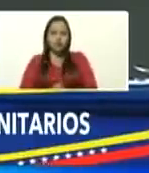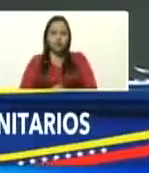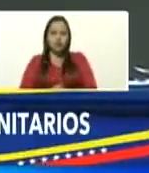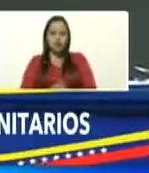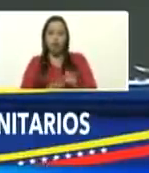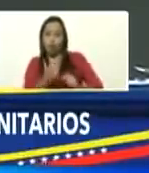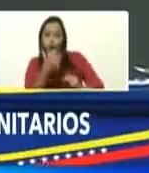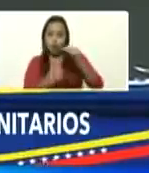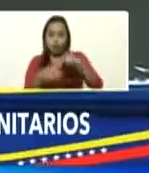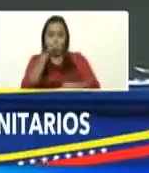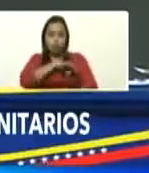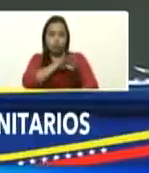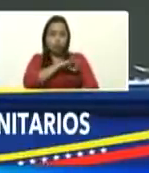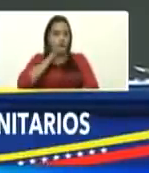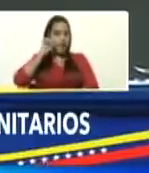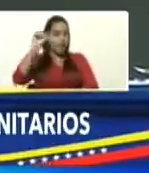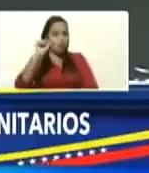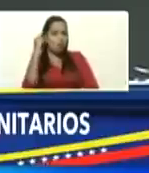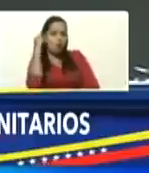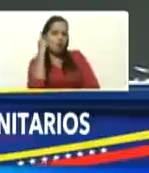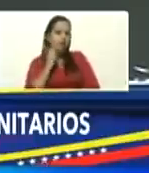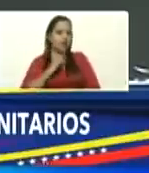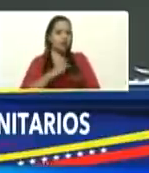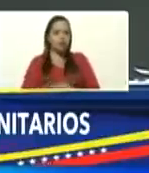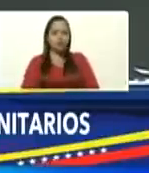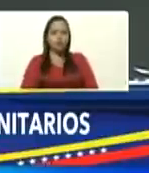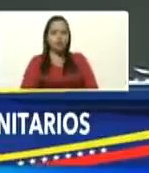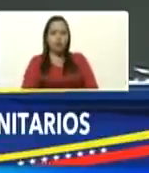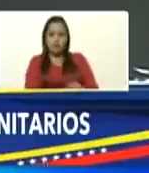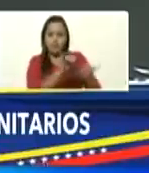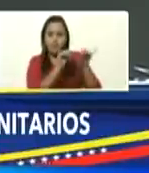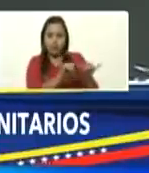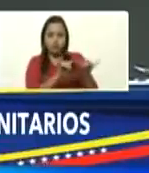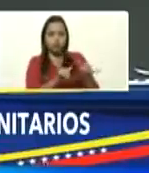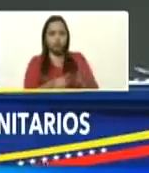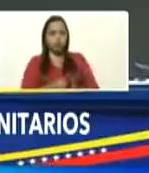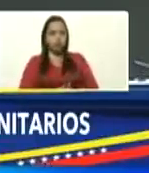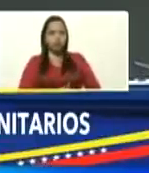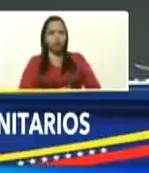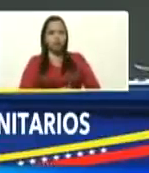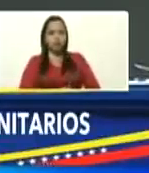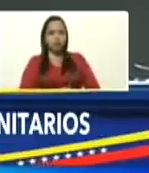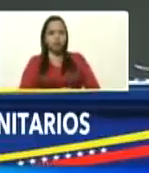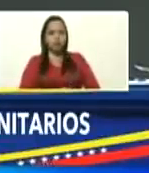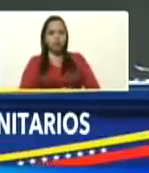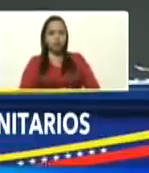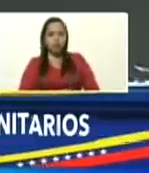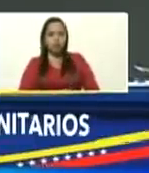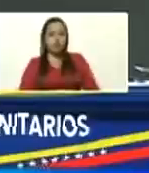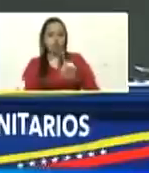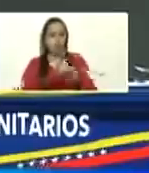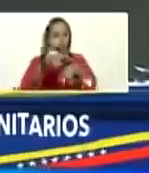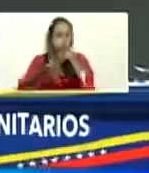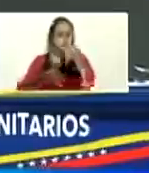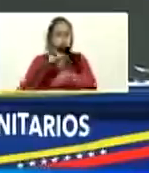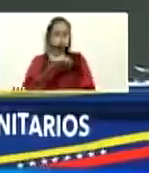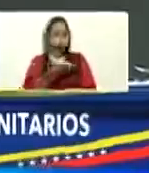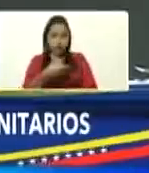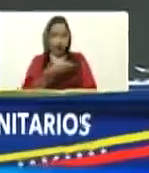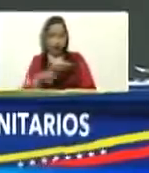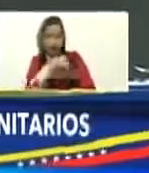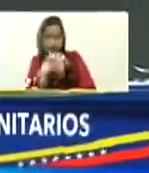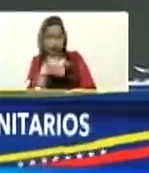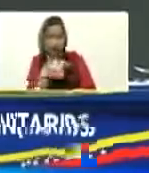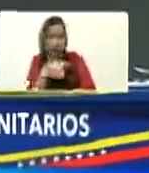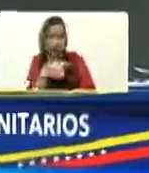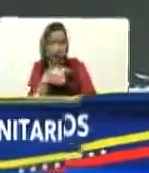construcción del socialismo bolivariano. Y precisamente en esos términos, presidente, usted